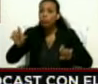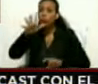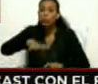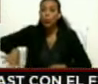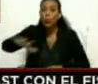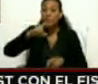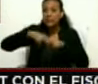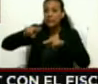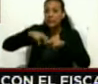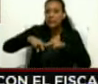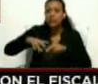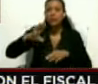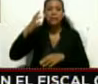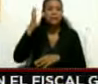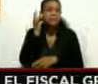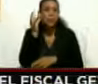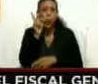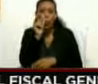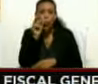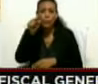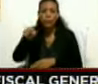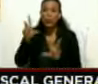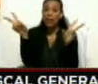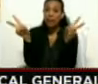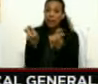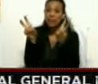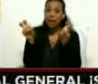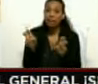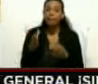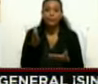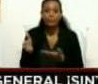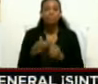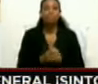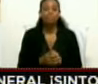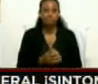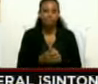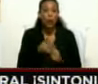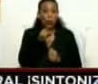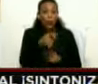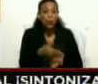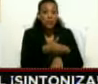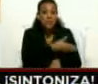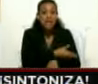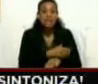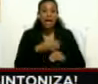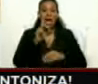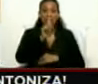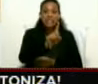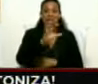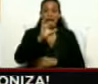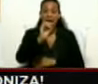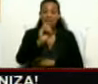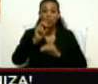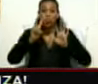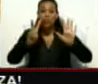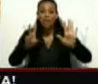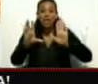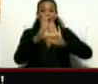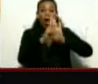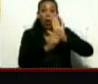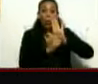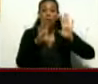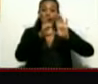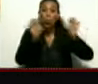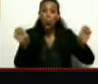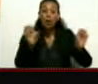nuestros niños, a nuestras niñas en materia de educación climática. Como lo dice el artículo 107 de nuestra Constitución, que la